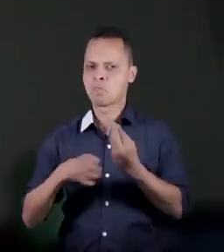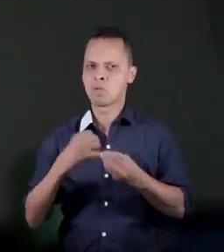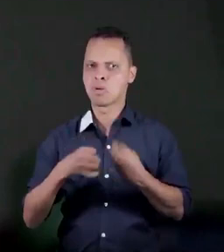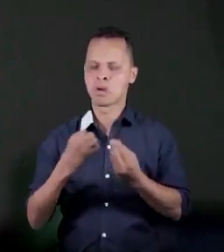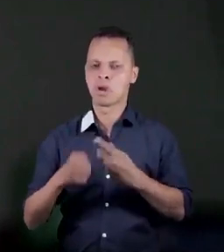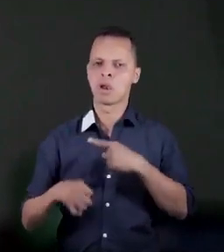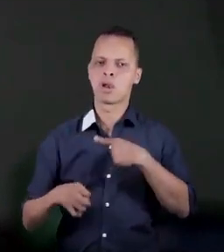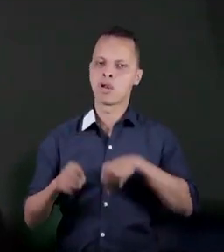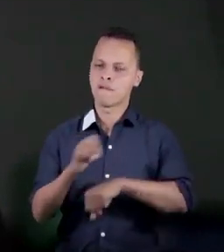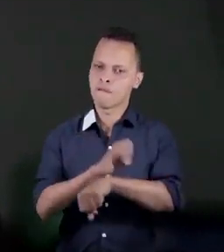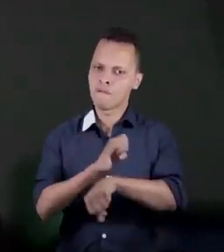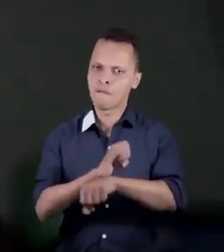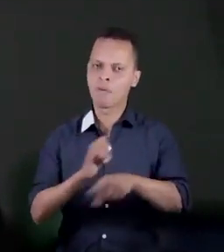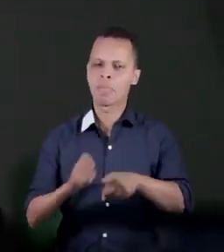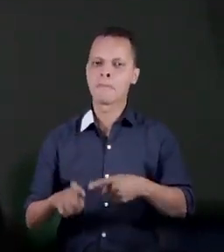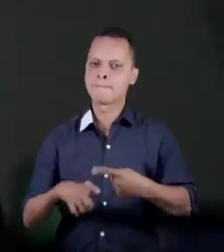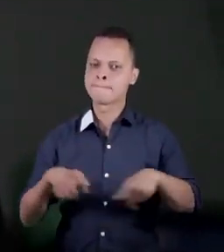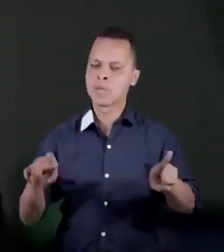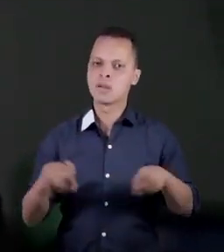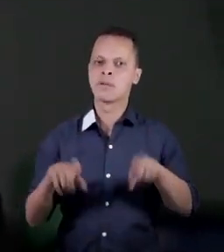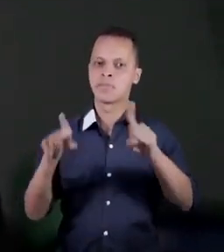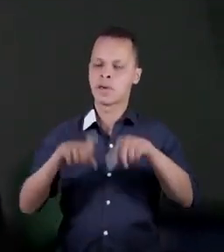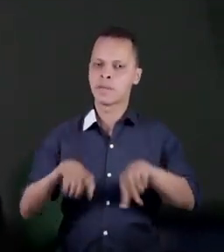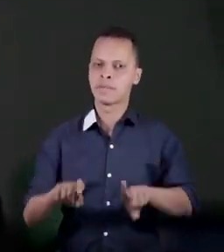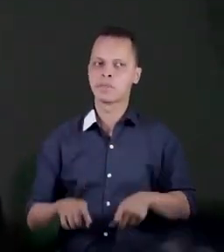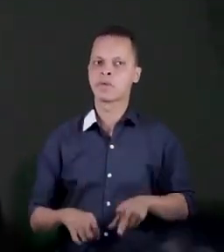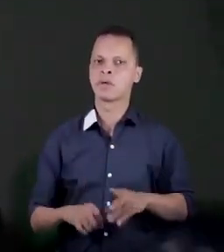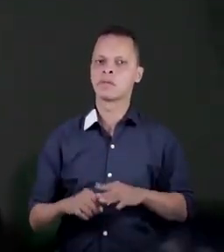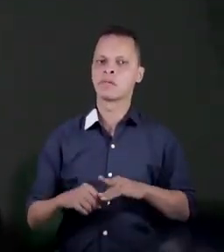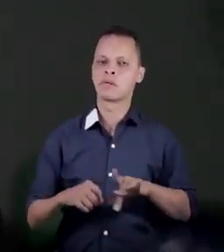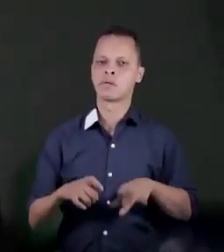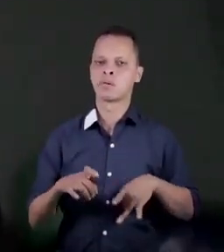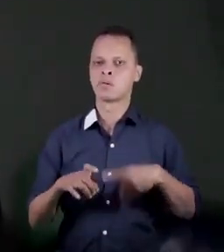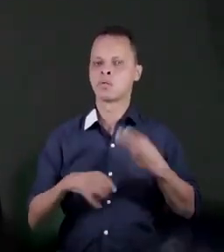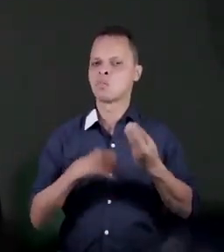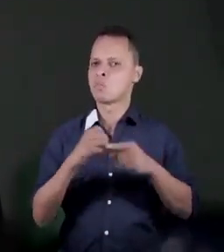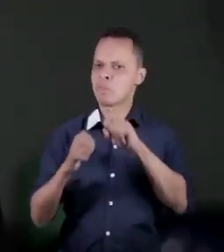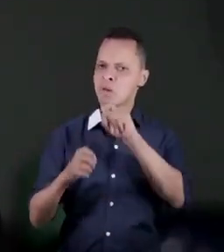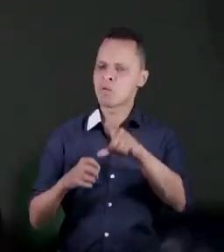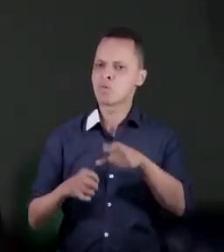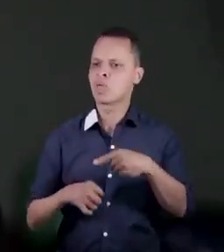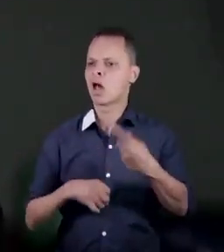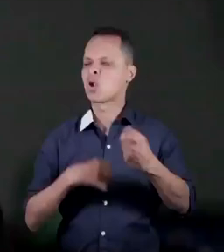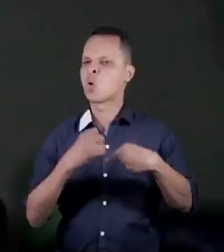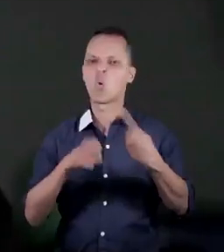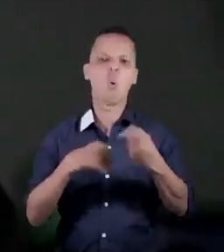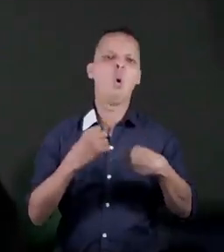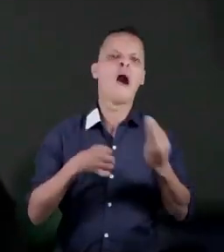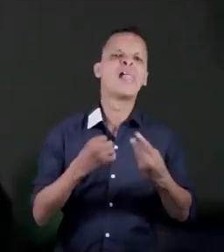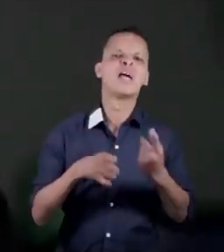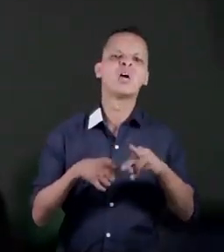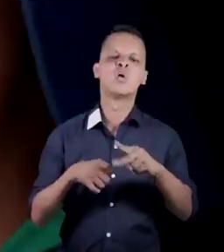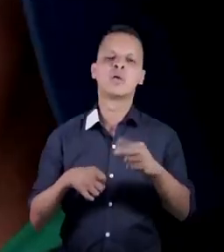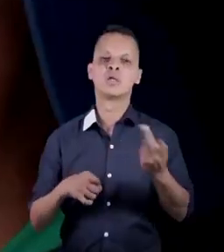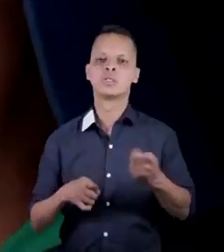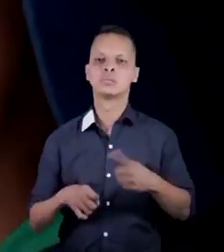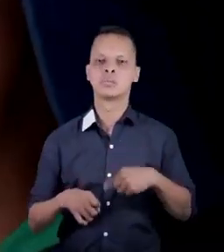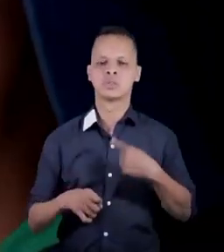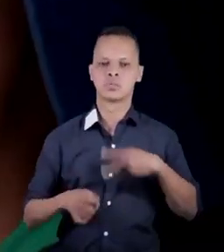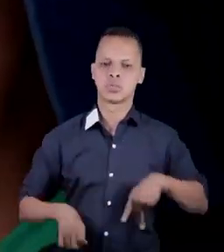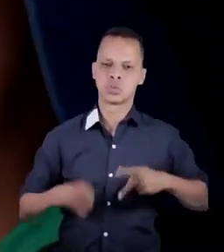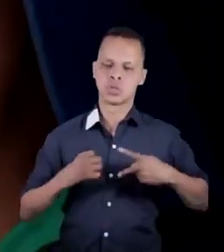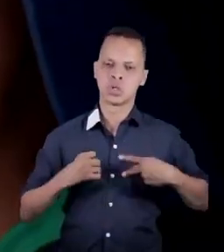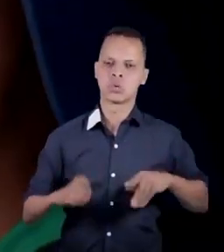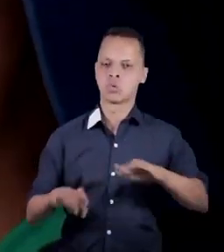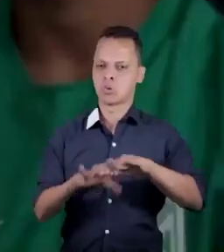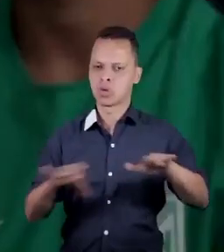que se ejercen en el fútbol pero también es un espacio en el que nos empezamos a preguntar por esas otras dinámicas sociales que vivimos en